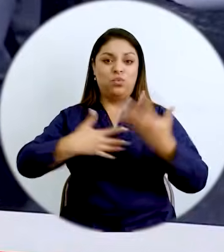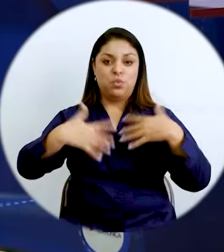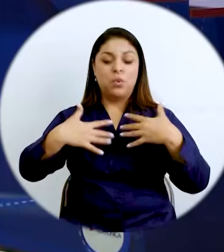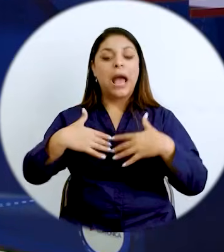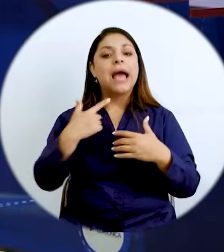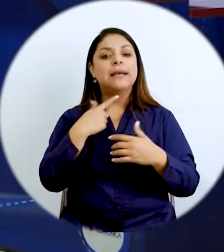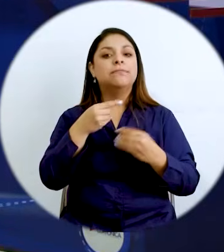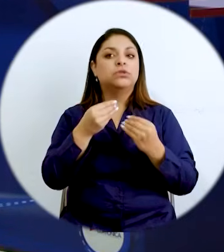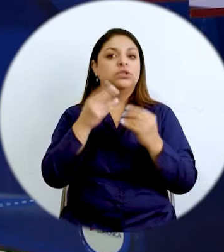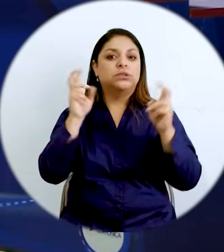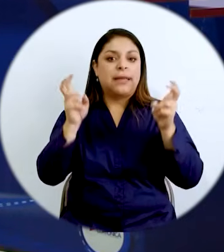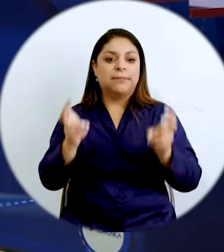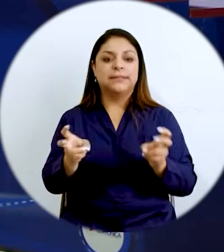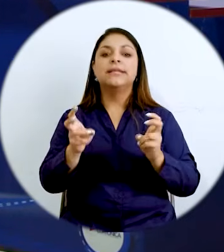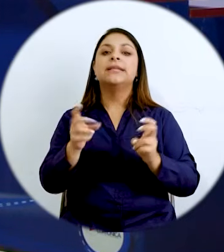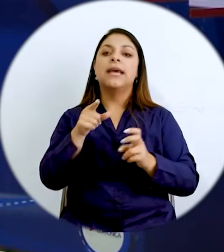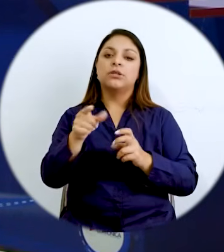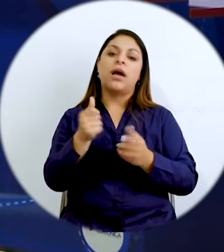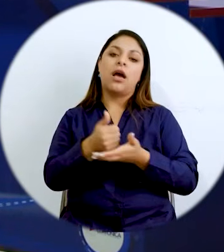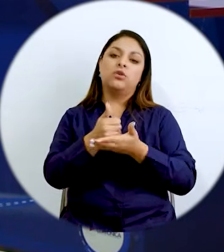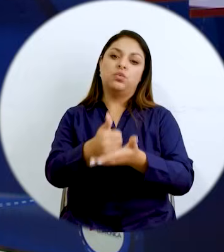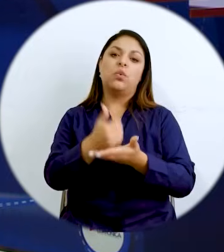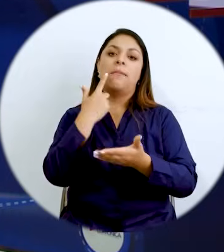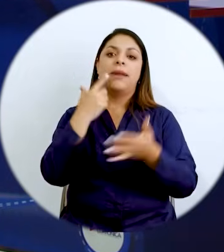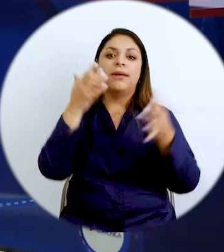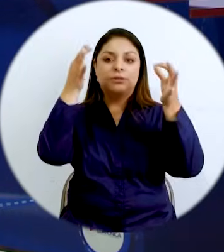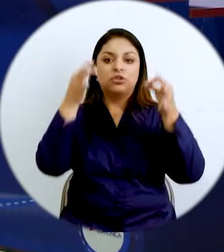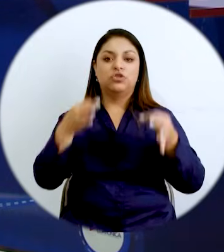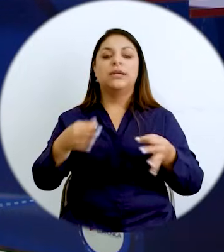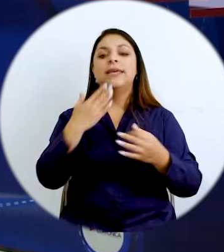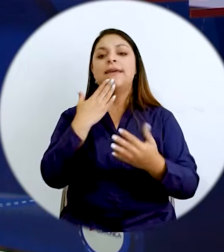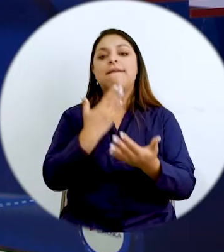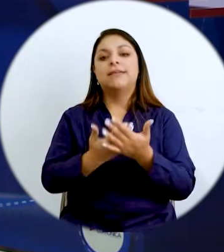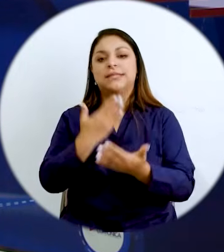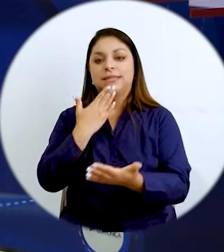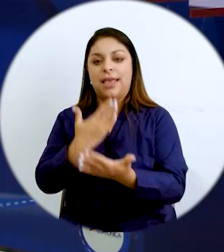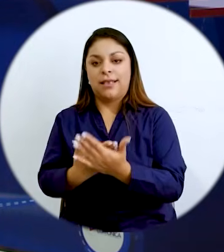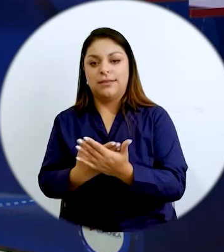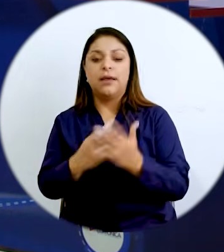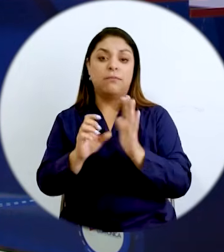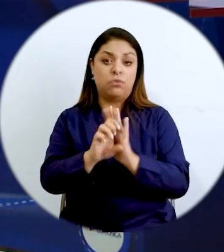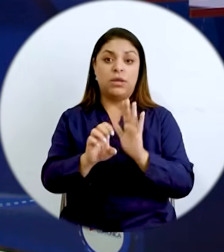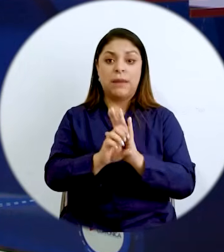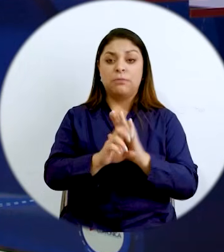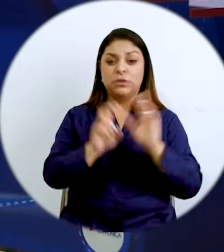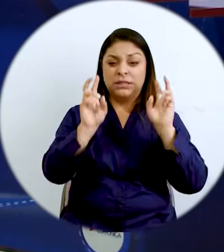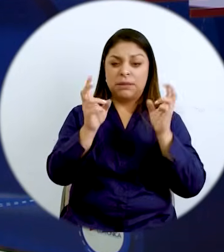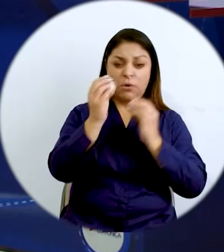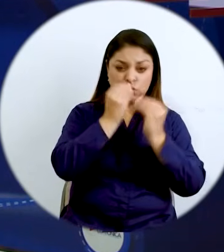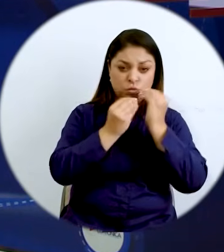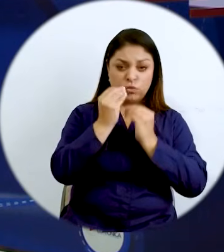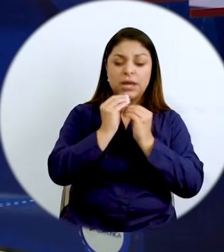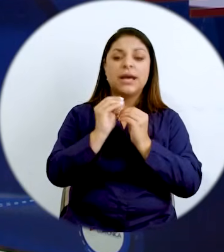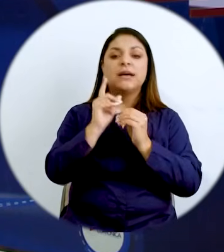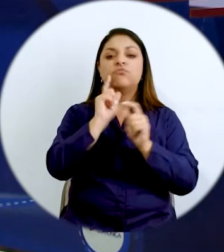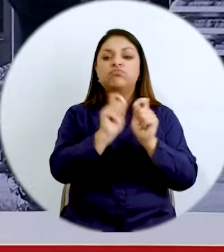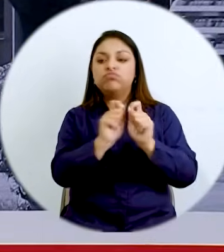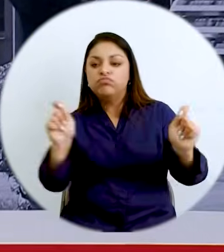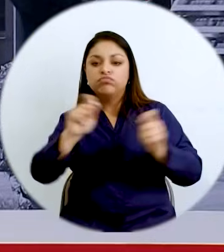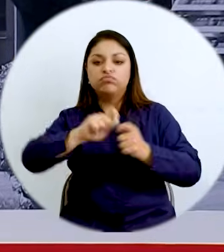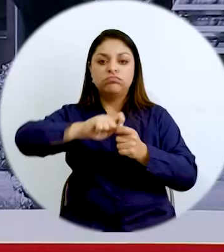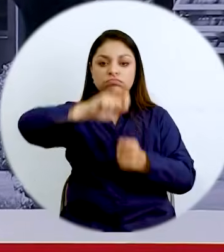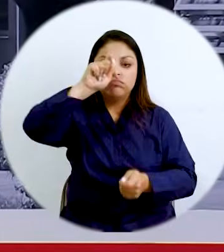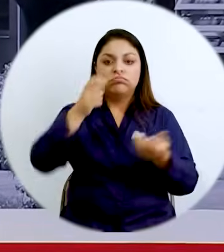impactan y se relacionan en decisiones que al final contribuyen a la mejora de la eficiencia. Por ejemplo, en temas nutricionales, los registros de